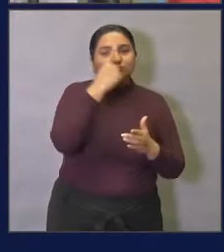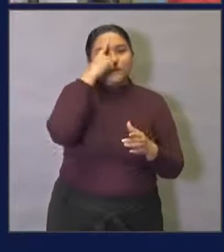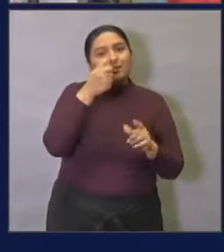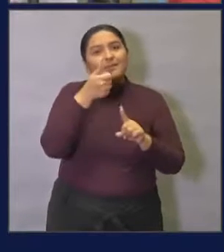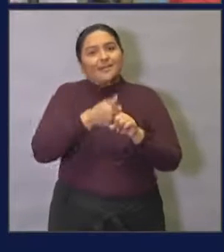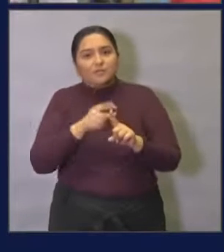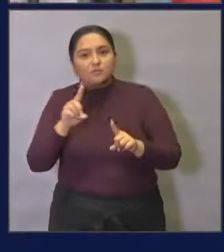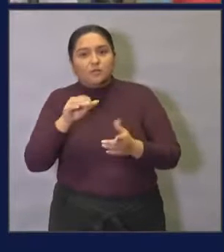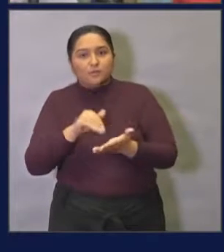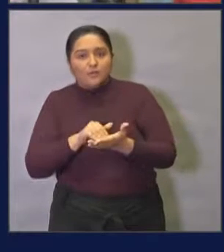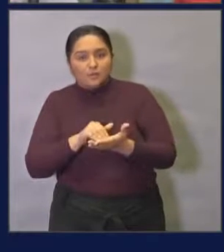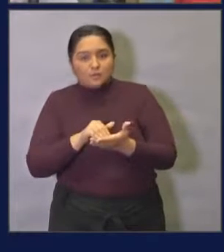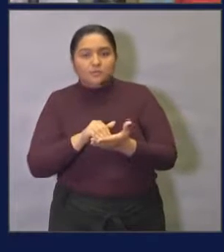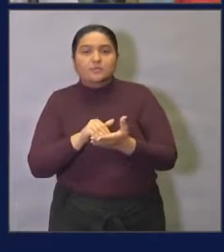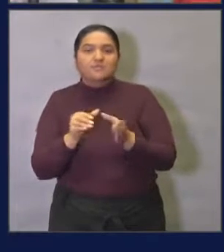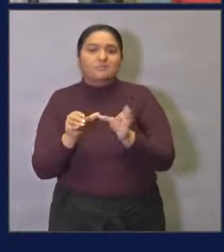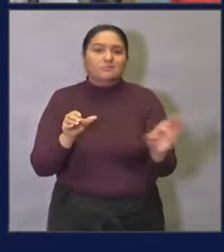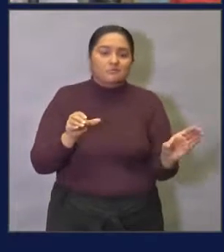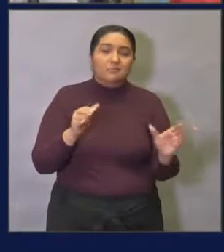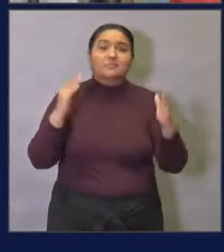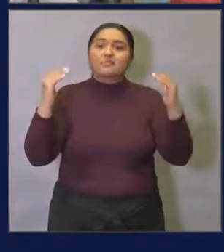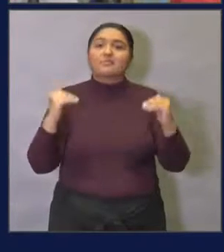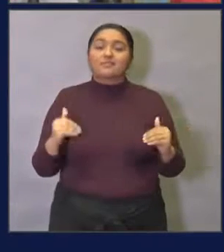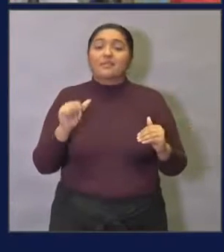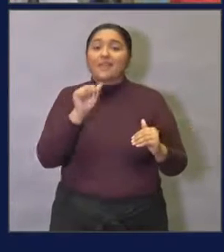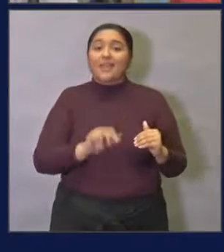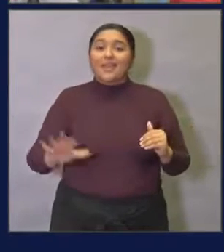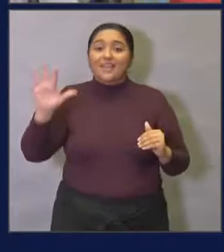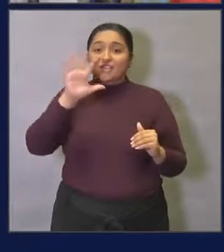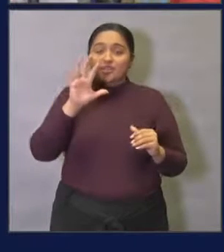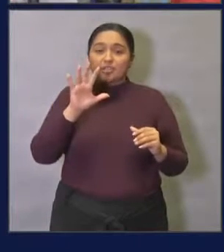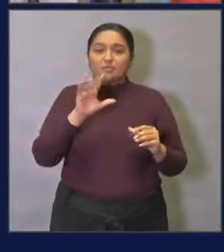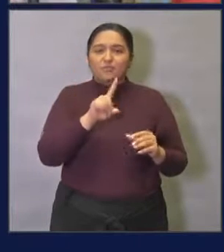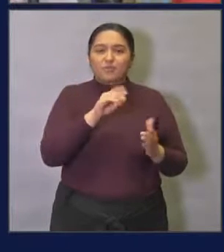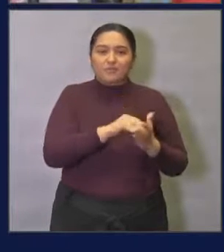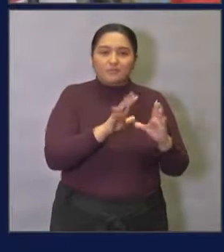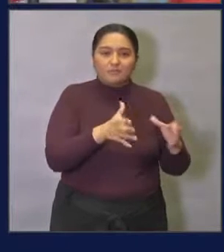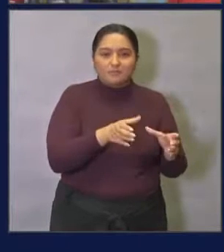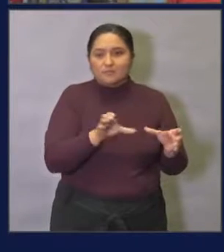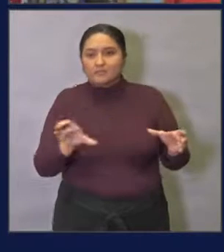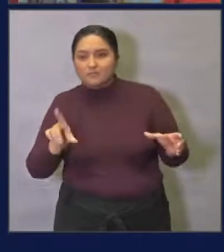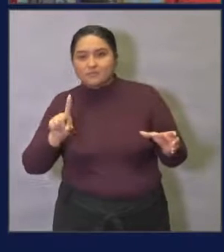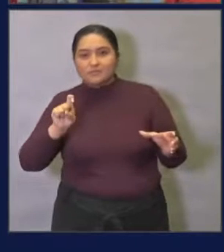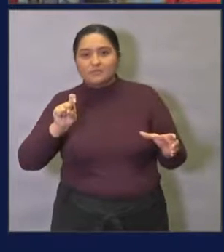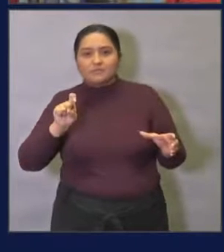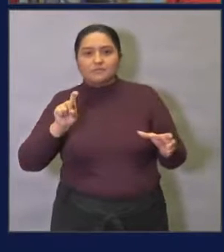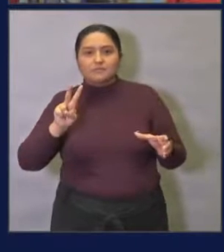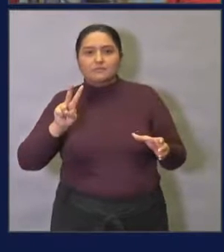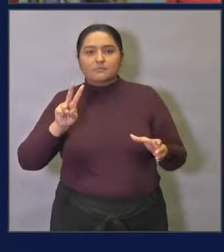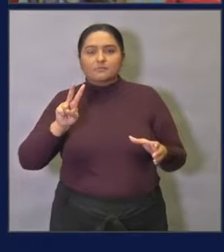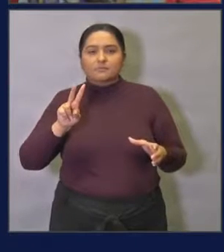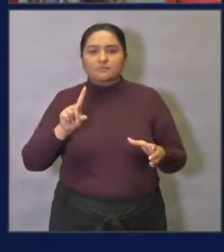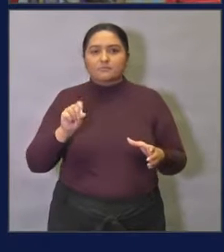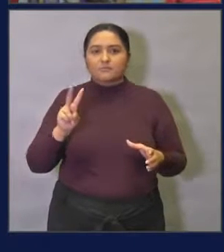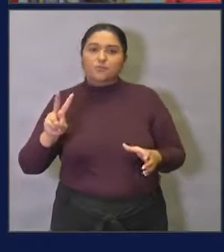personas y los residentes asiáticos alrededor de 172 casos por cada 100,000